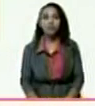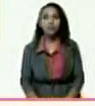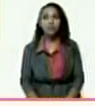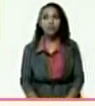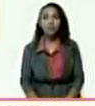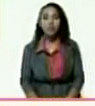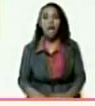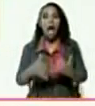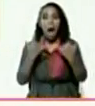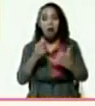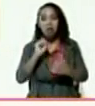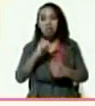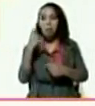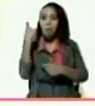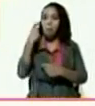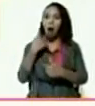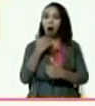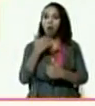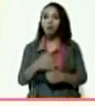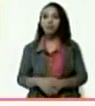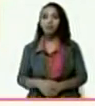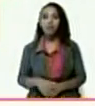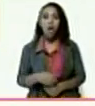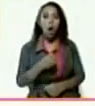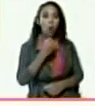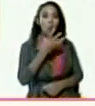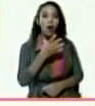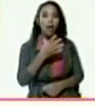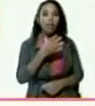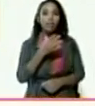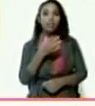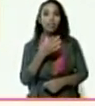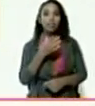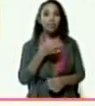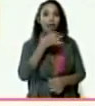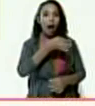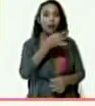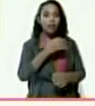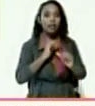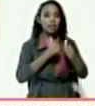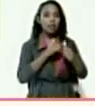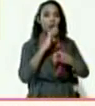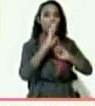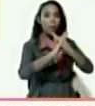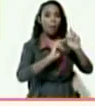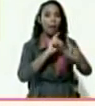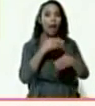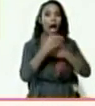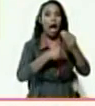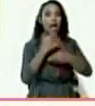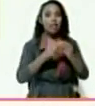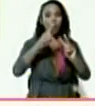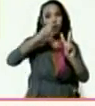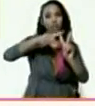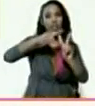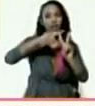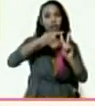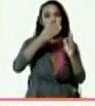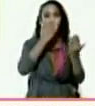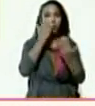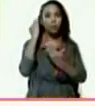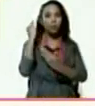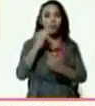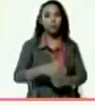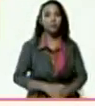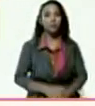Ahora sí, preguntas. Muy buenas tardes, iniciamos la ronda de preguntas y la primera la realiza Graya Casella por Venezolana de Televisión.